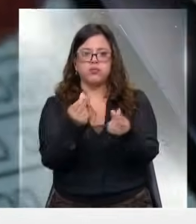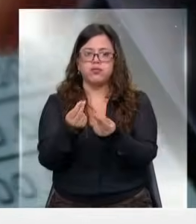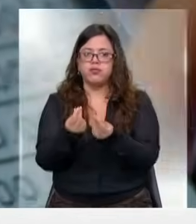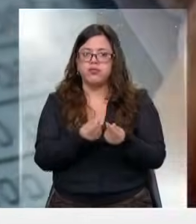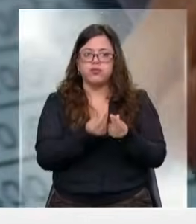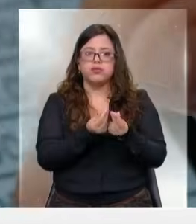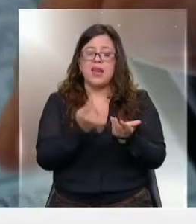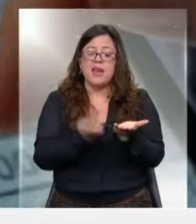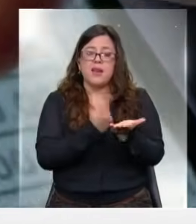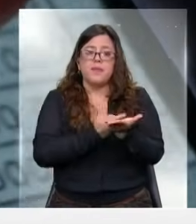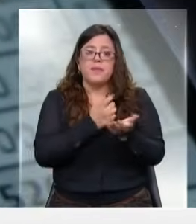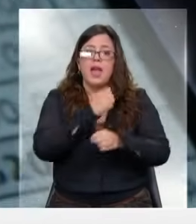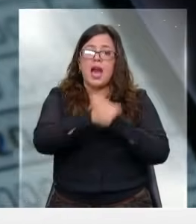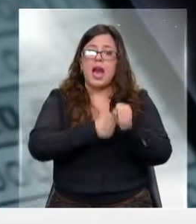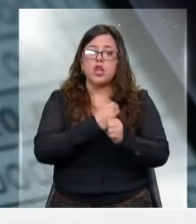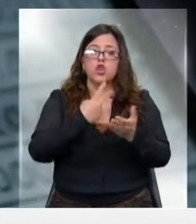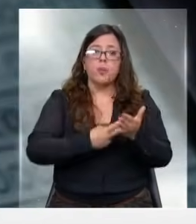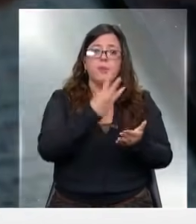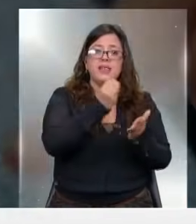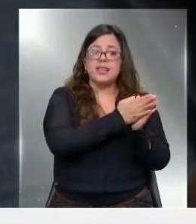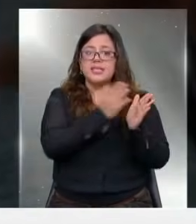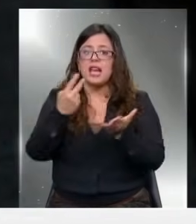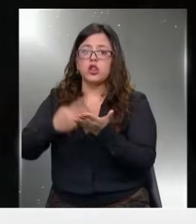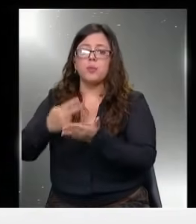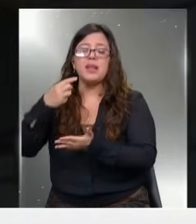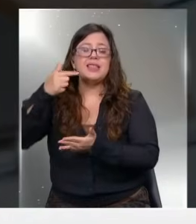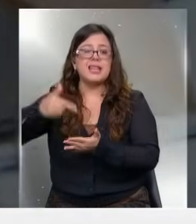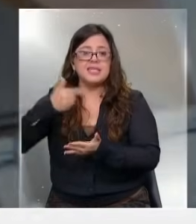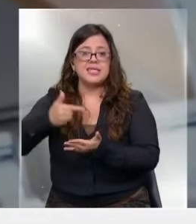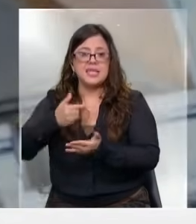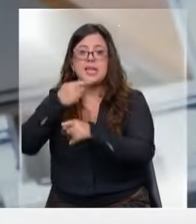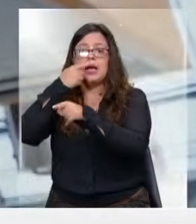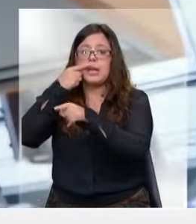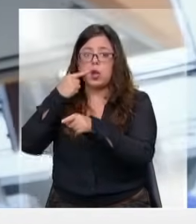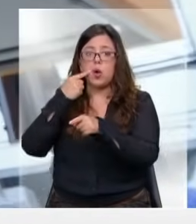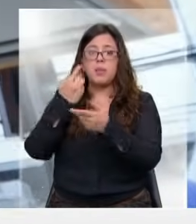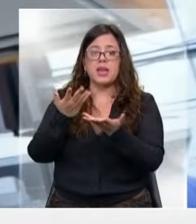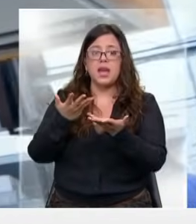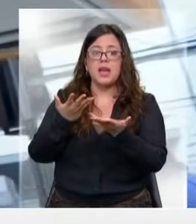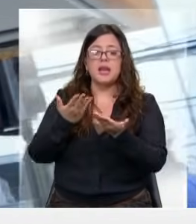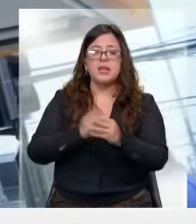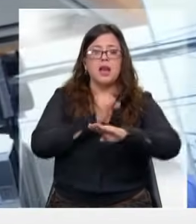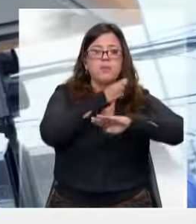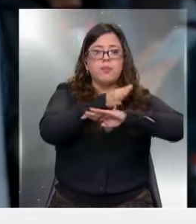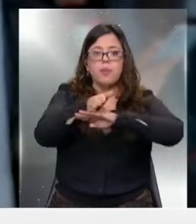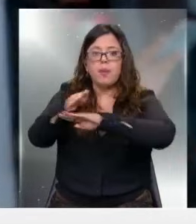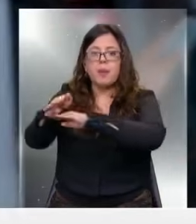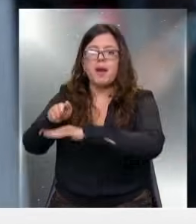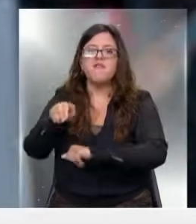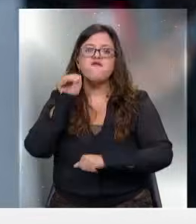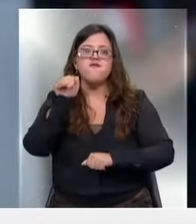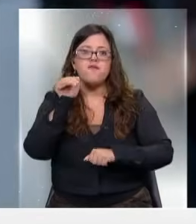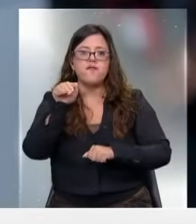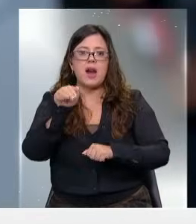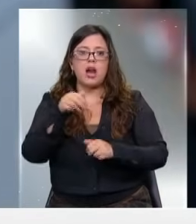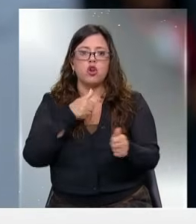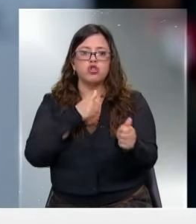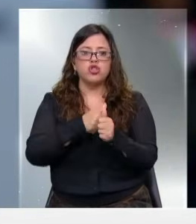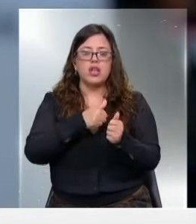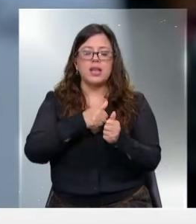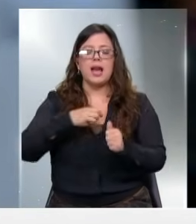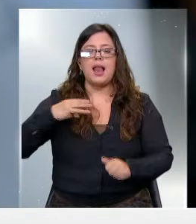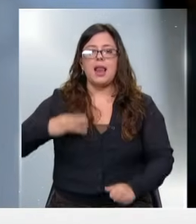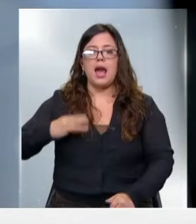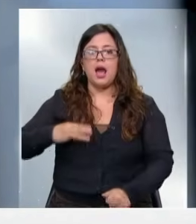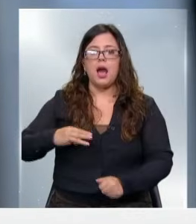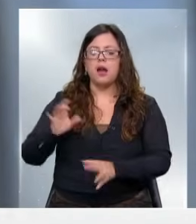entre 2013 y 2017 en las cuentas de Aguilera, realizadas por mano en varias sucursales bancarias cercanas al municipio. Que